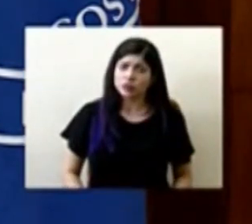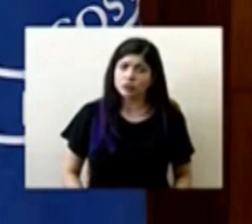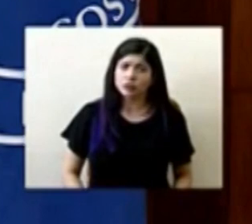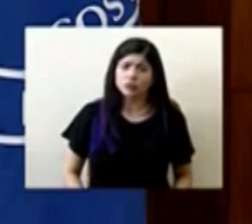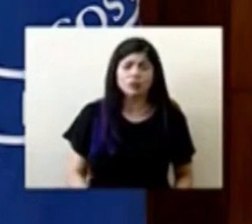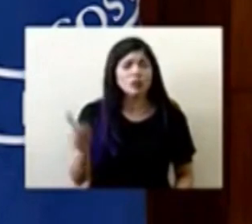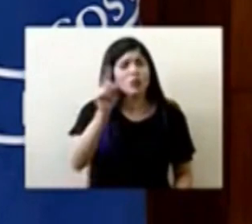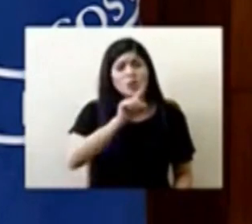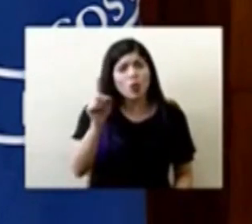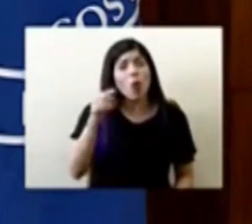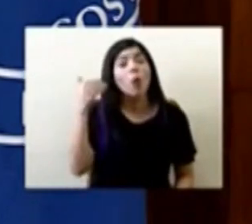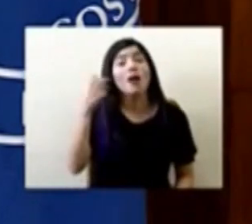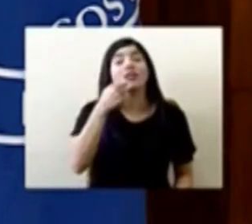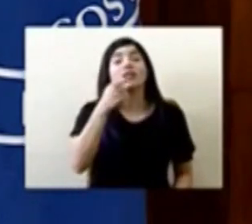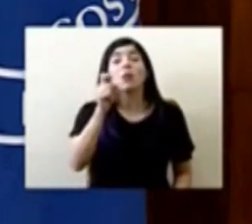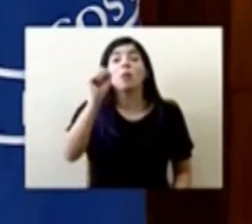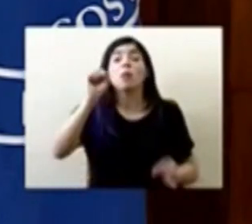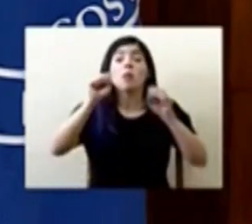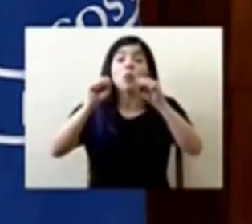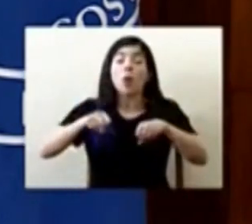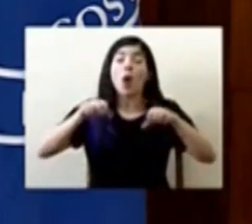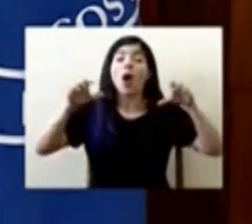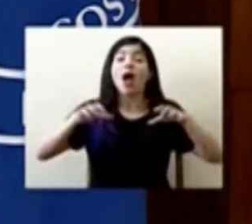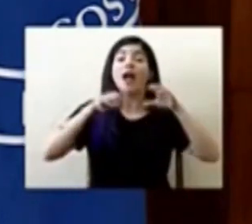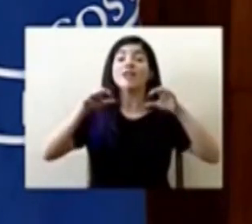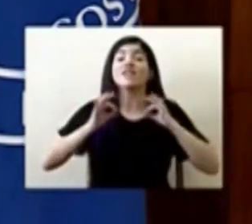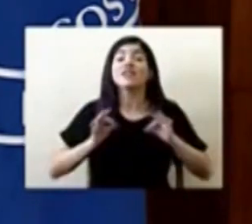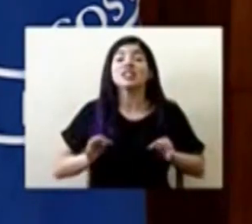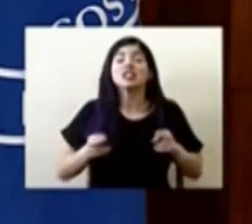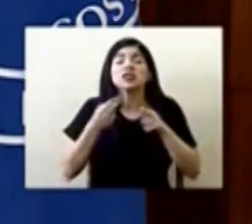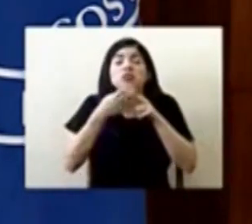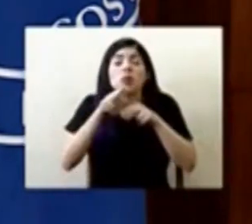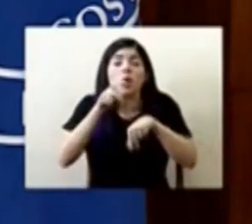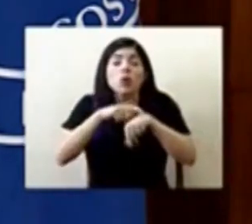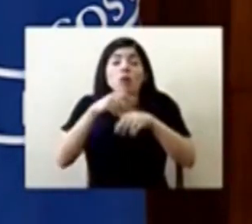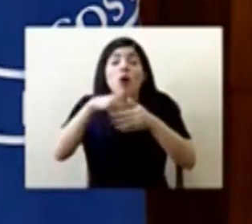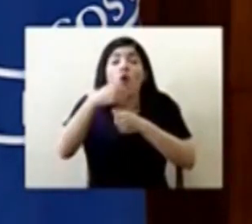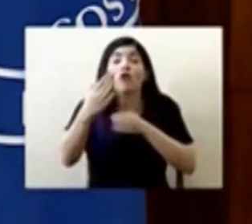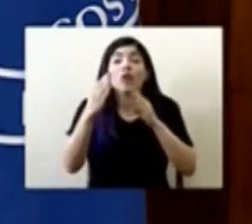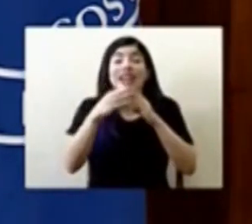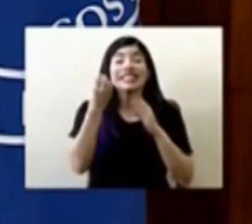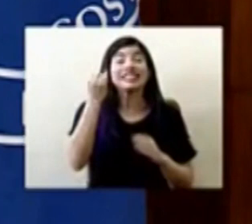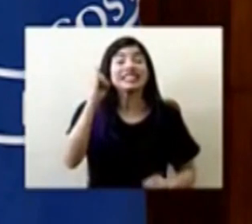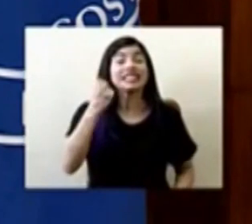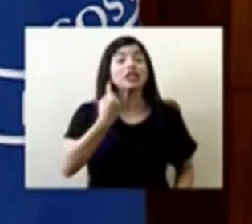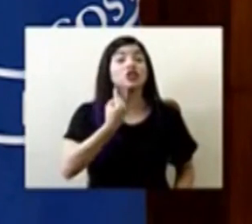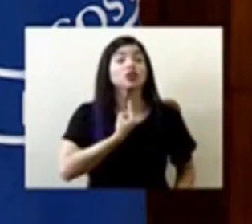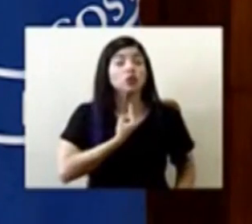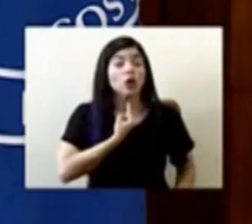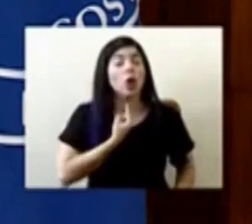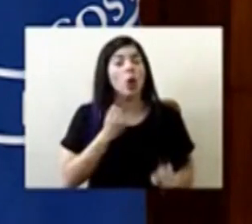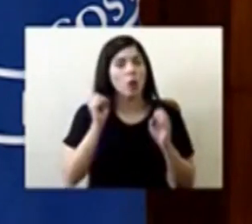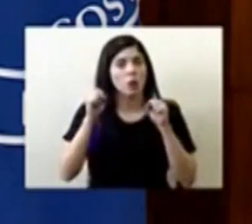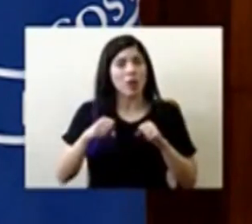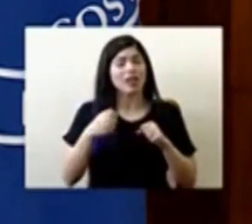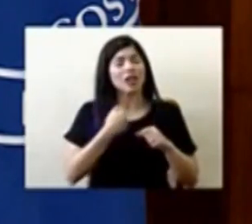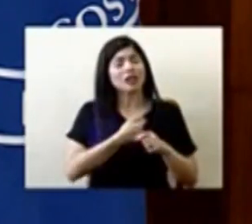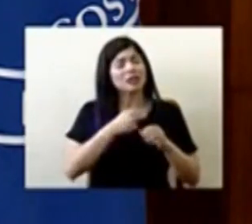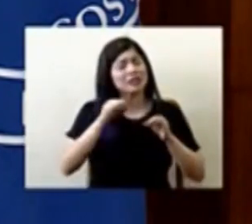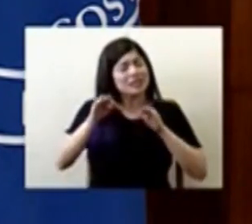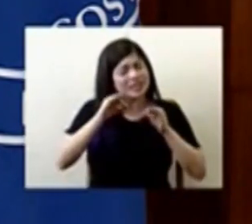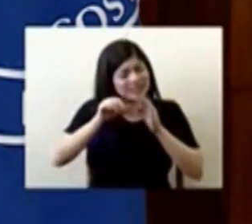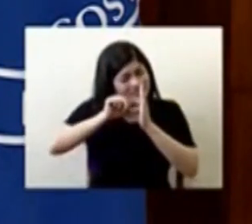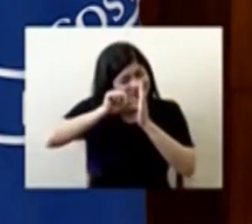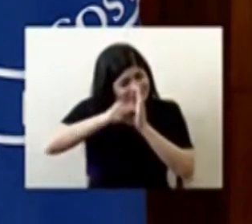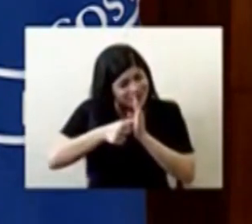No, cuando dijimos que se podía hacer actividad física un ratito, fuera de la casa, solo, fuimos muy enfáticos en